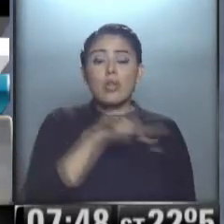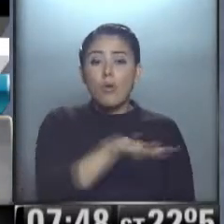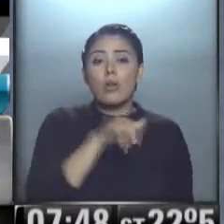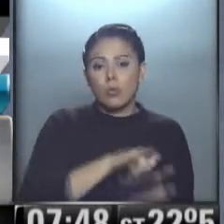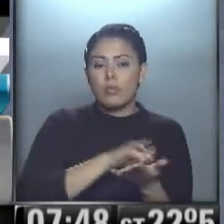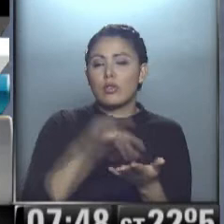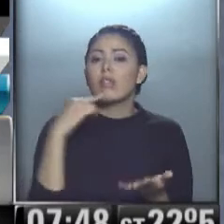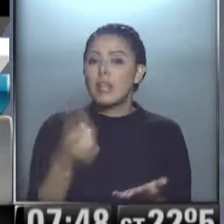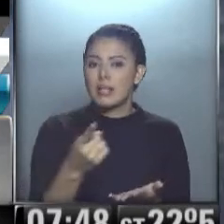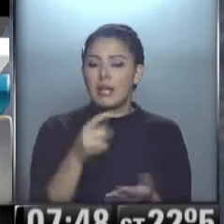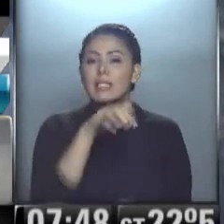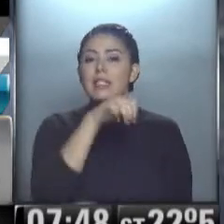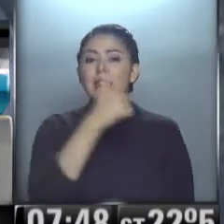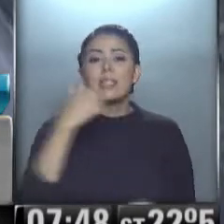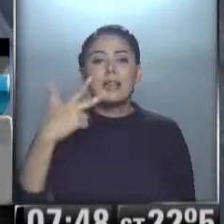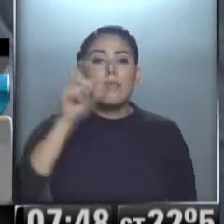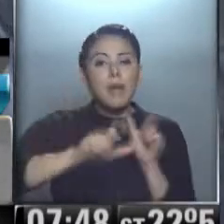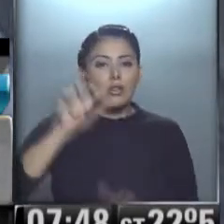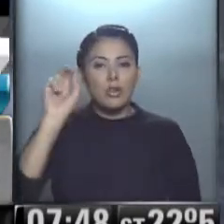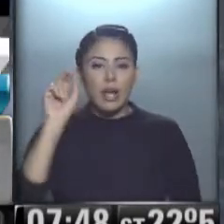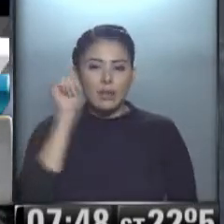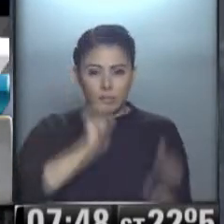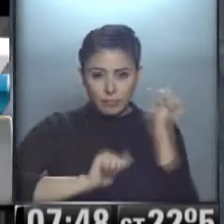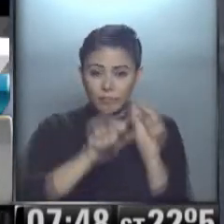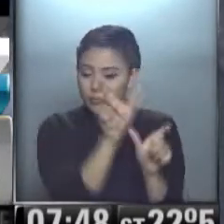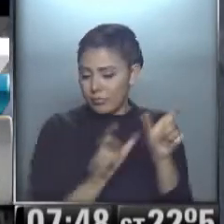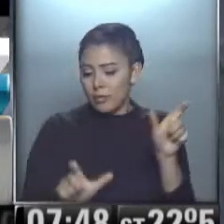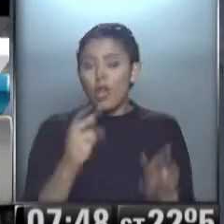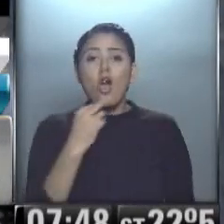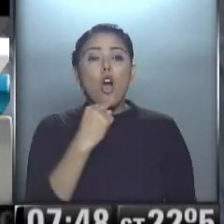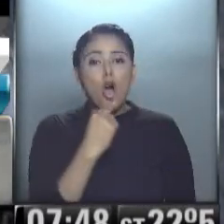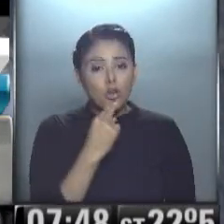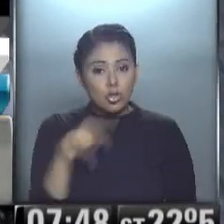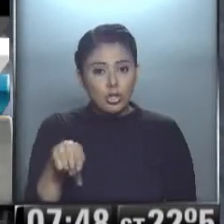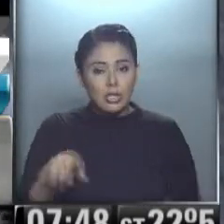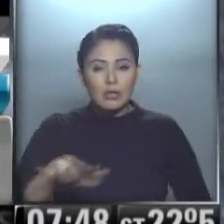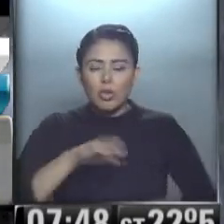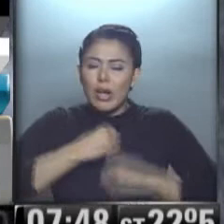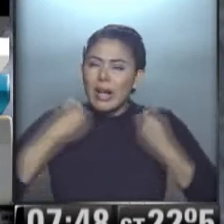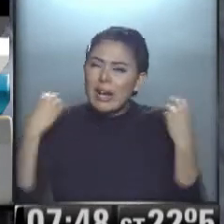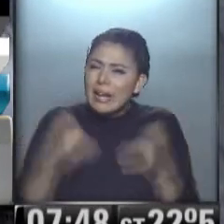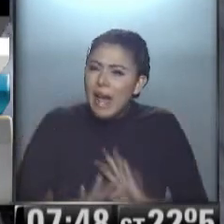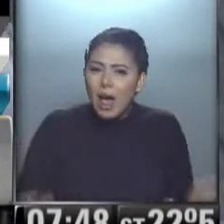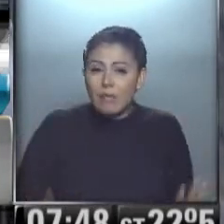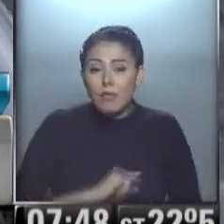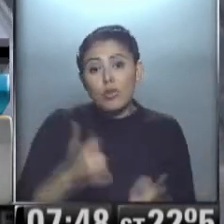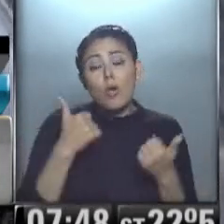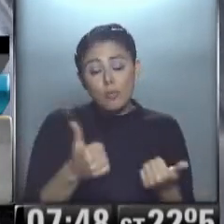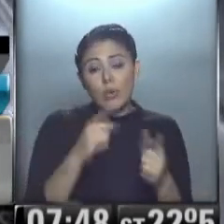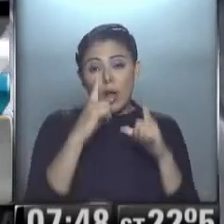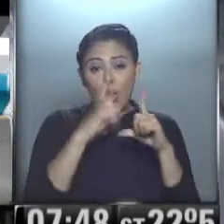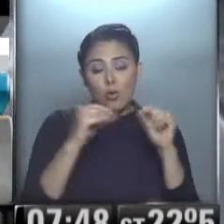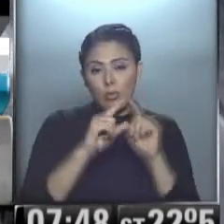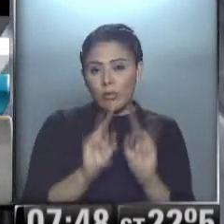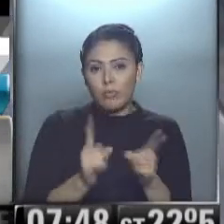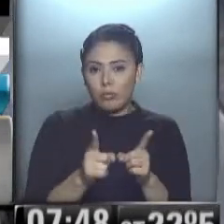Cuomo, dijo que de las 63 personas heridas, 11 están en estado de gravedad. La buena noticia es que los números no han